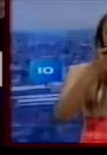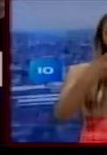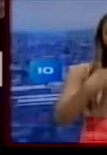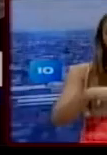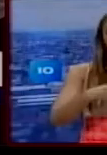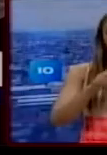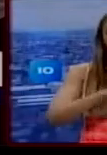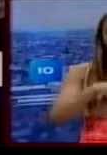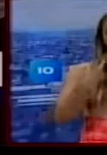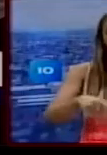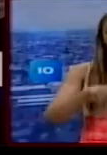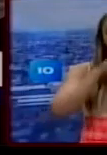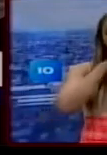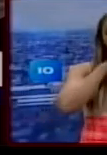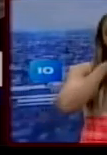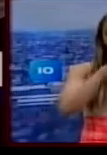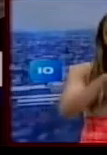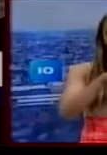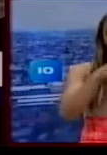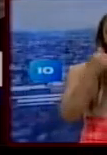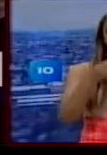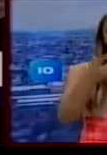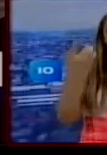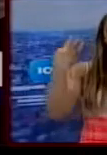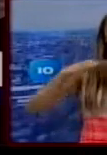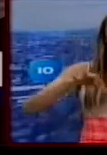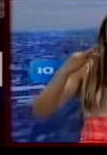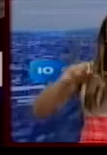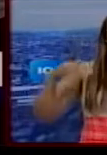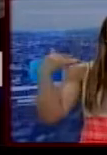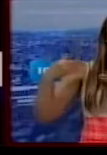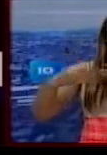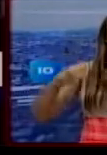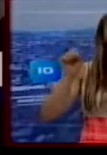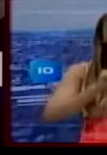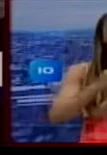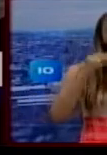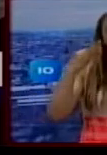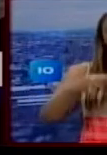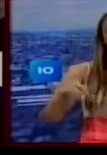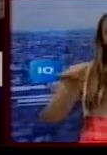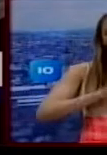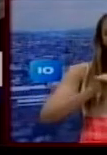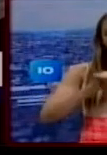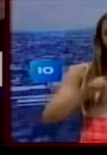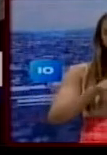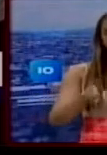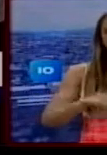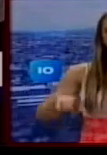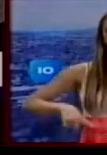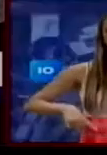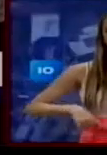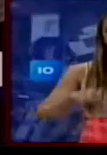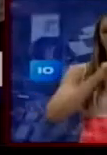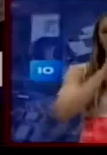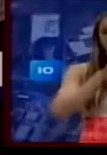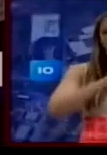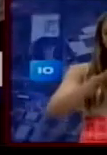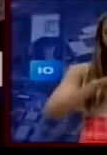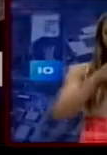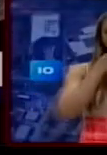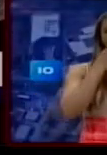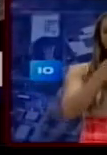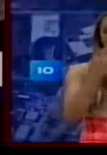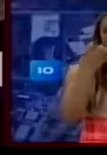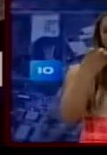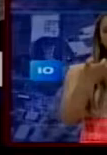que son jaliscienses y que han tenido problemas en las últimas semanas, en los últimos meses. Decirles que también el gobernador de Jalisco, Enrique Alfaro, bueno, precisó